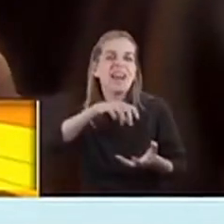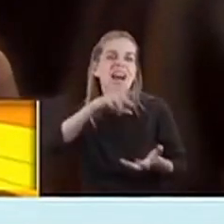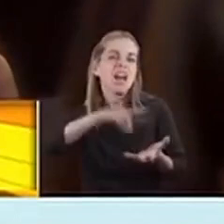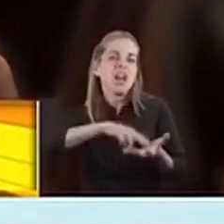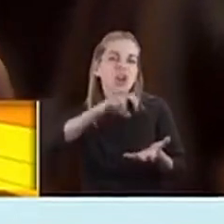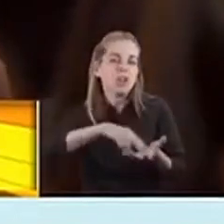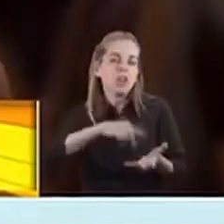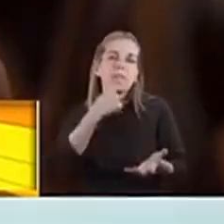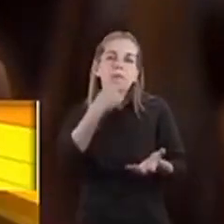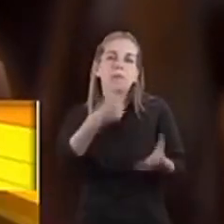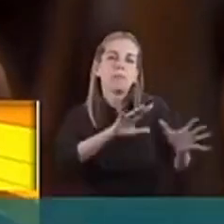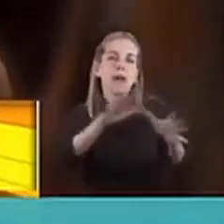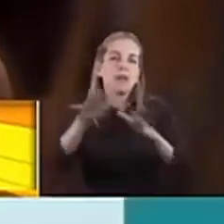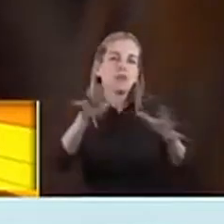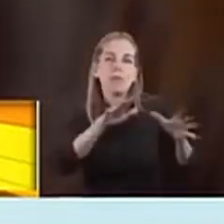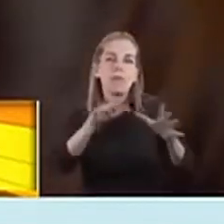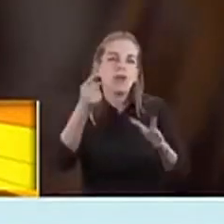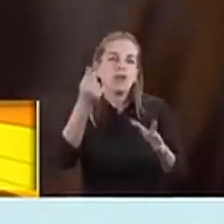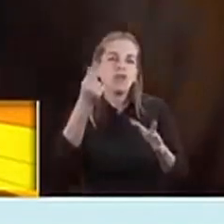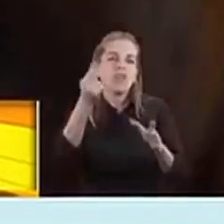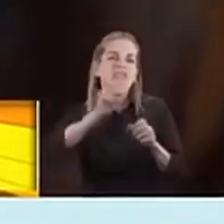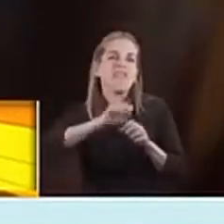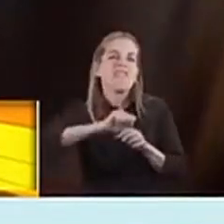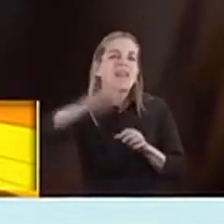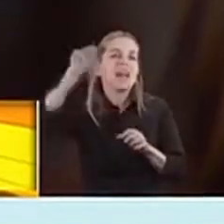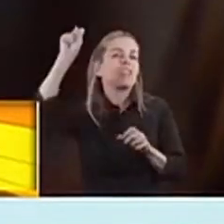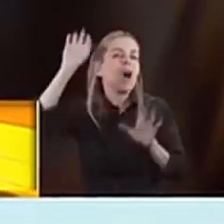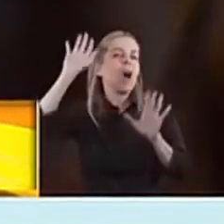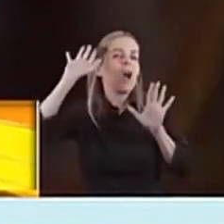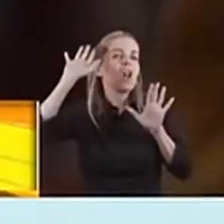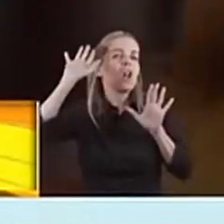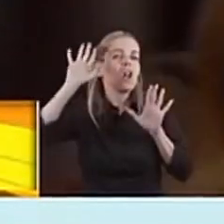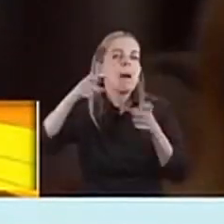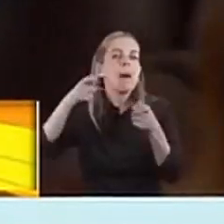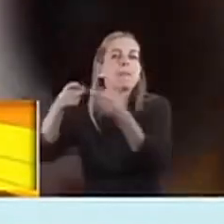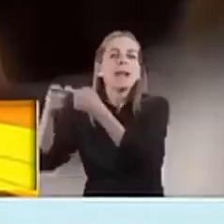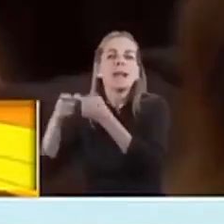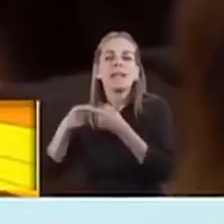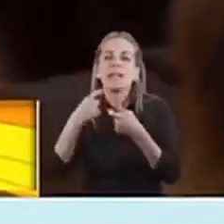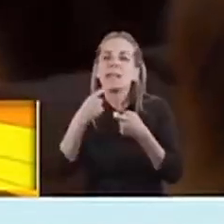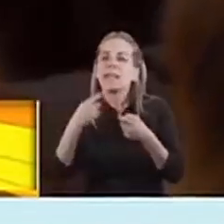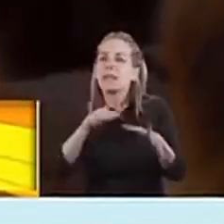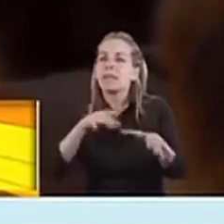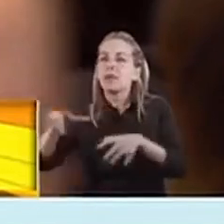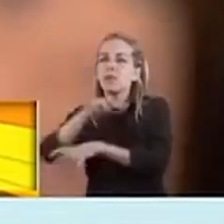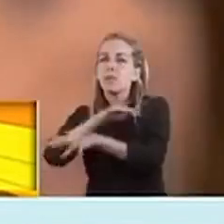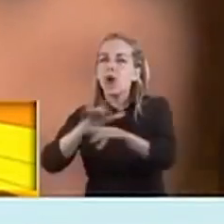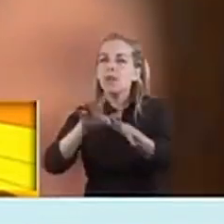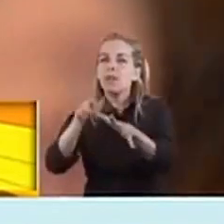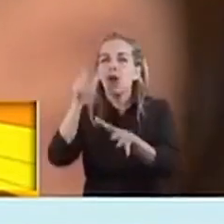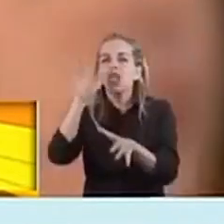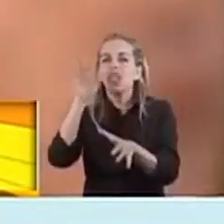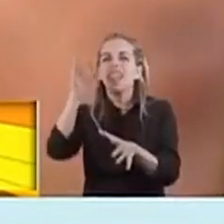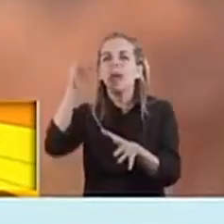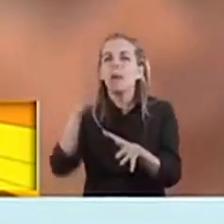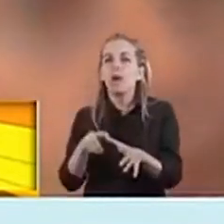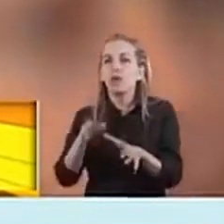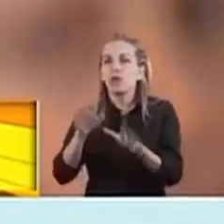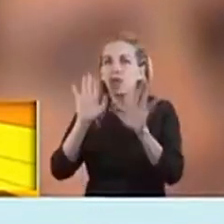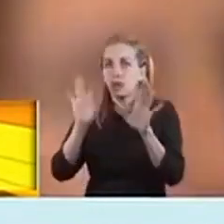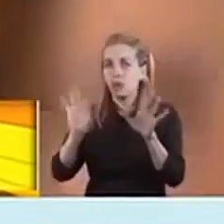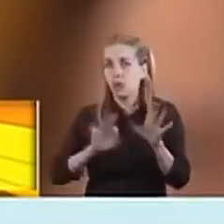uno ve reflejado que en otros países que también tienen los mismos problemas inciertos en el mundo no tienen las